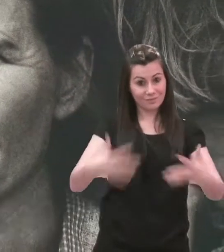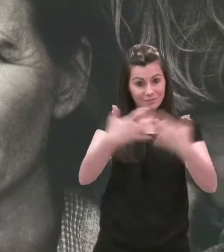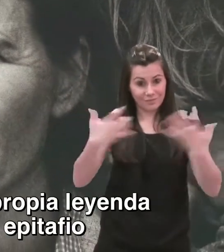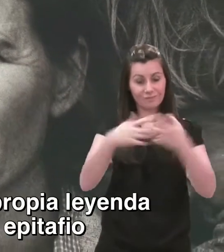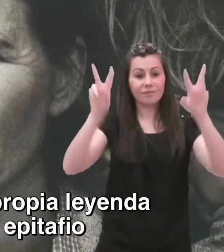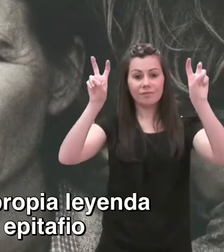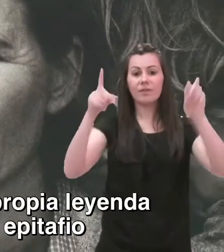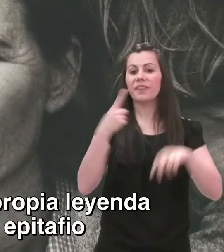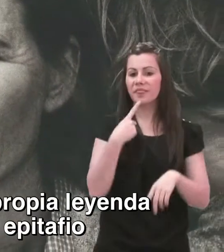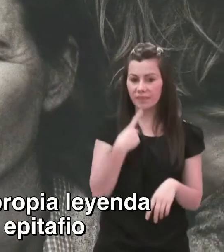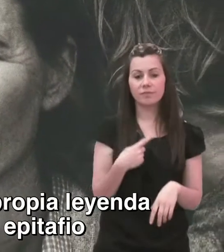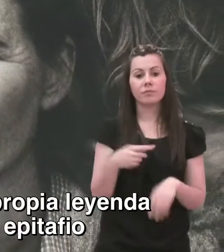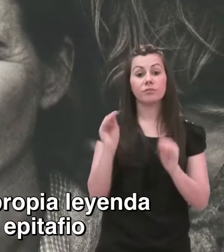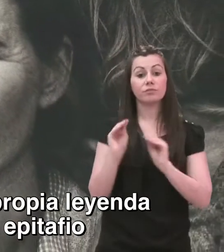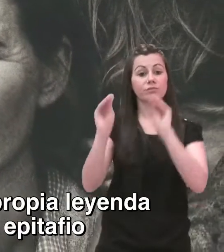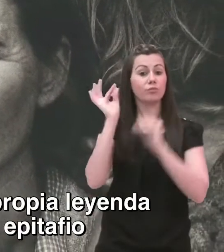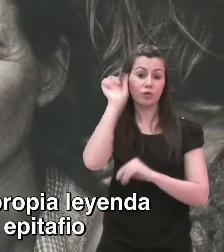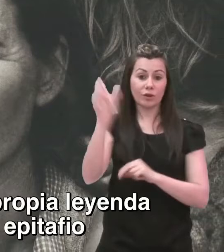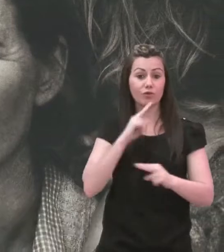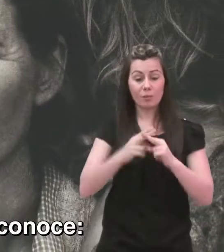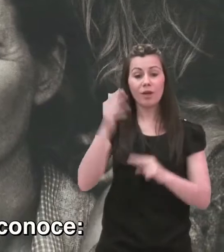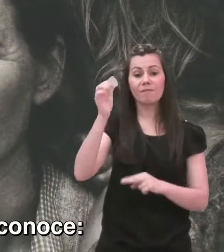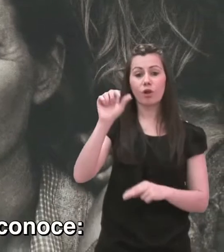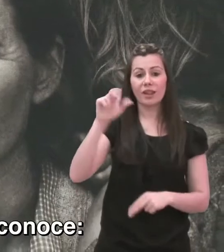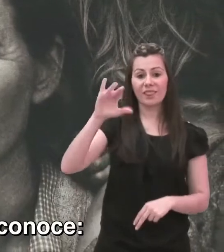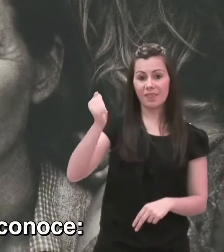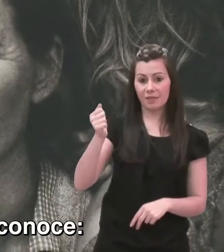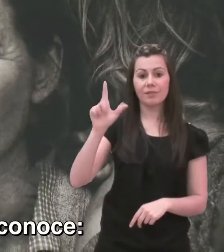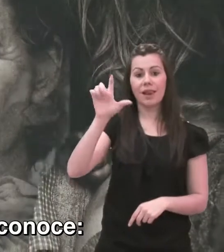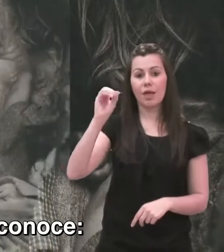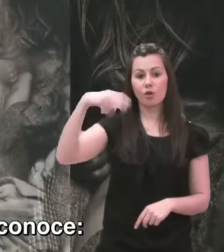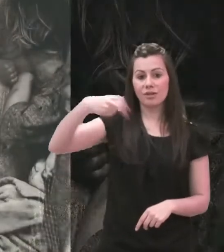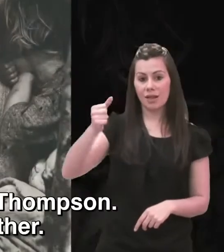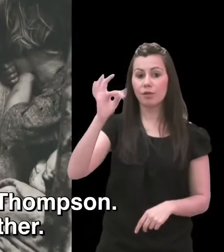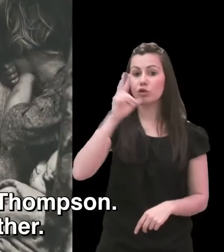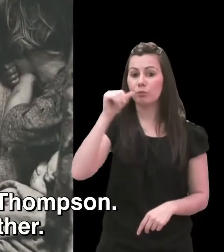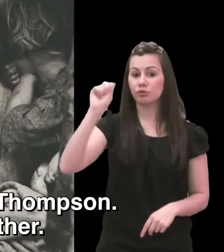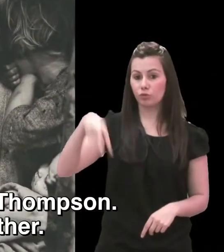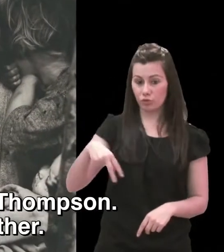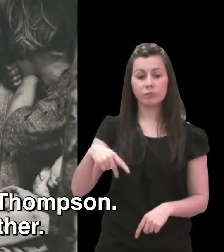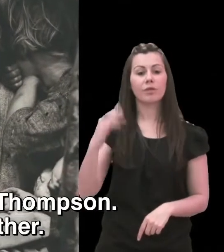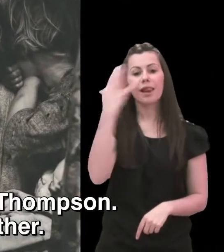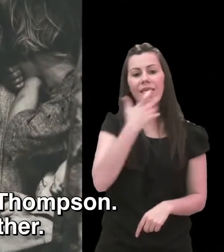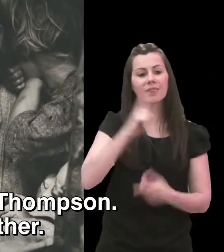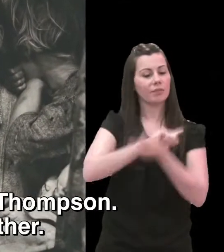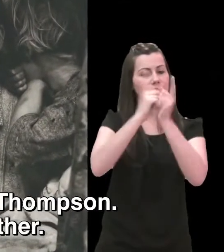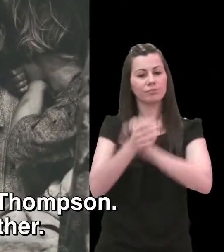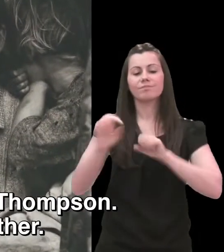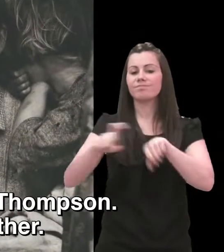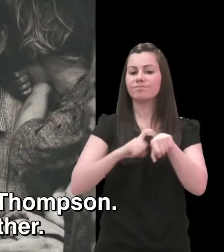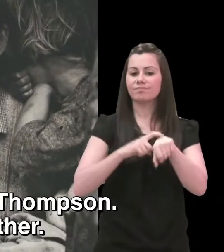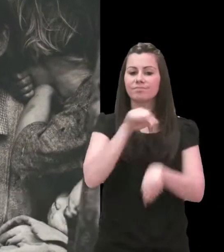inmortal, reconciliada con su propia leyenda, como el propio epitafio en su lápida reconoce: Florencia Leona Thompson,